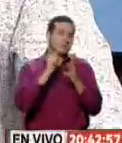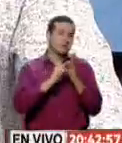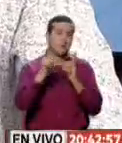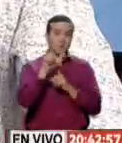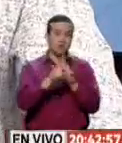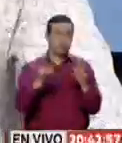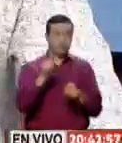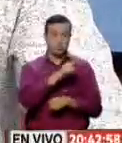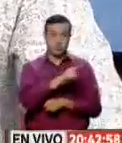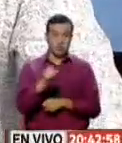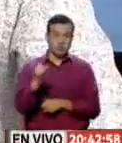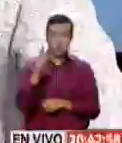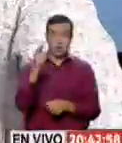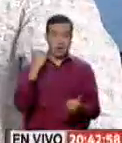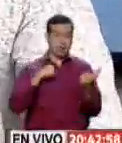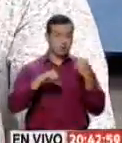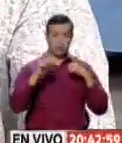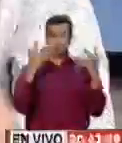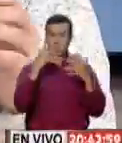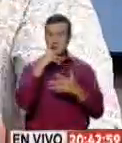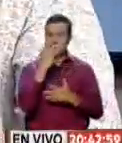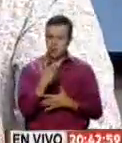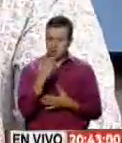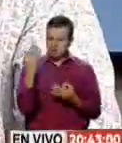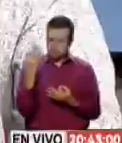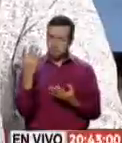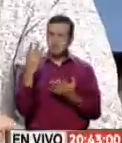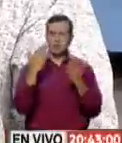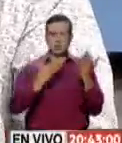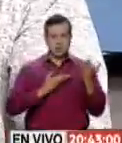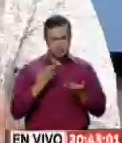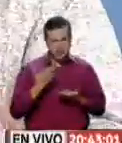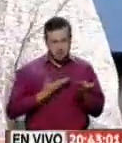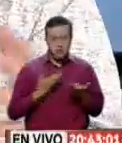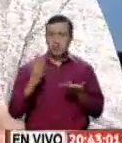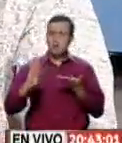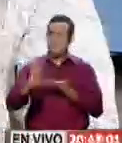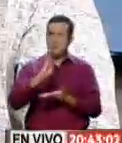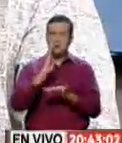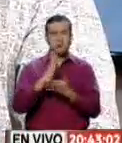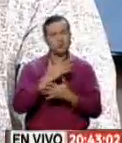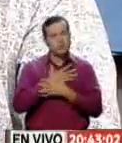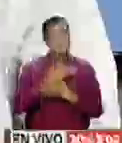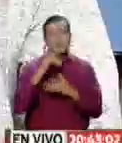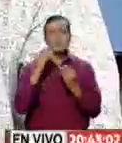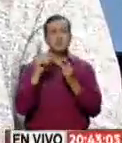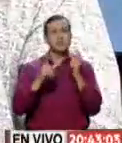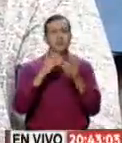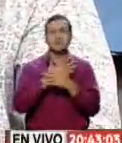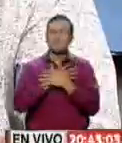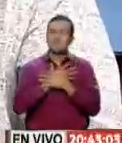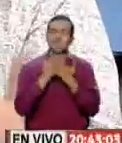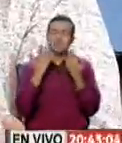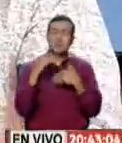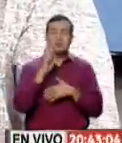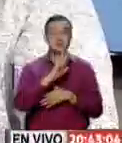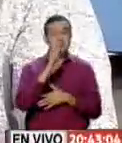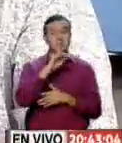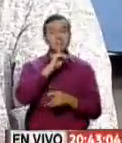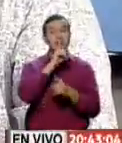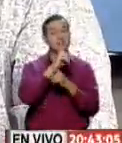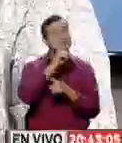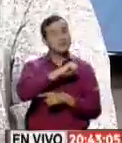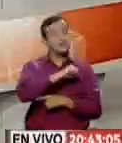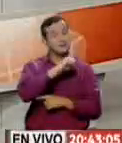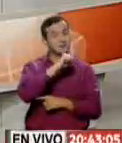gente que no eran actores, eran panaderos de tiendas, de barrios, eran muy queridos por su gente y fue así como ellos se aventuraron también a